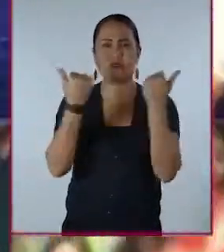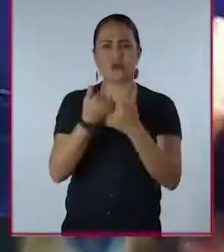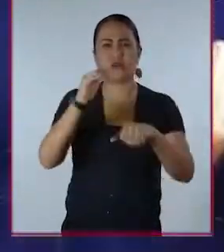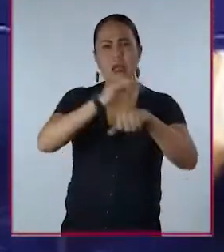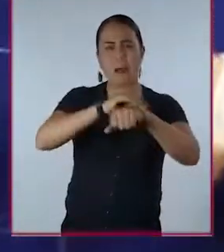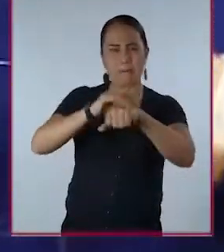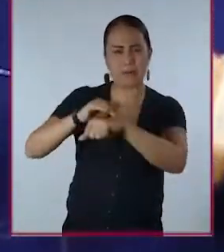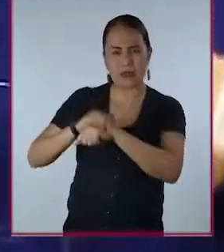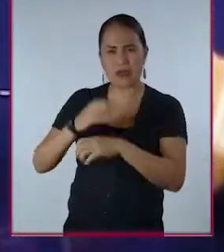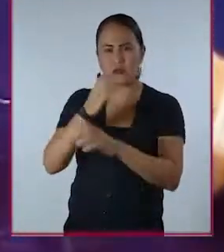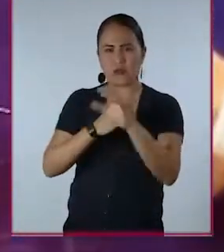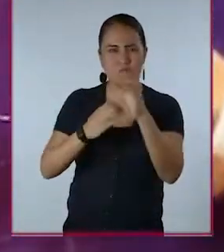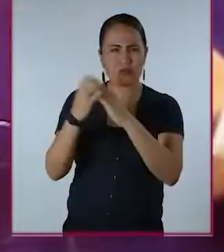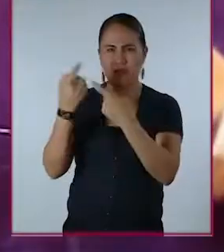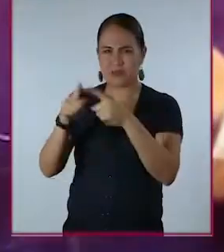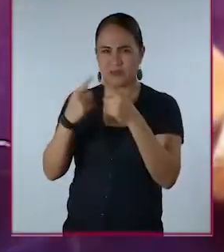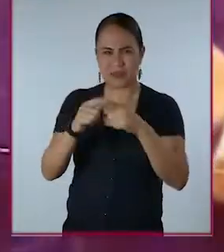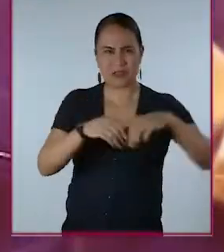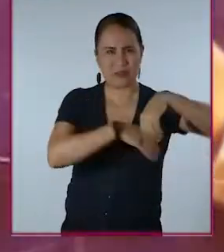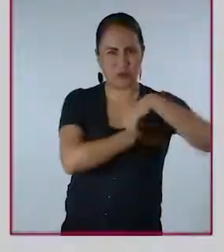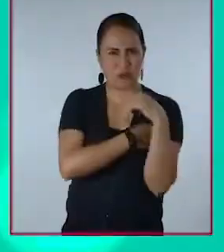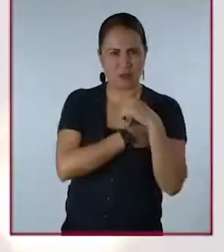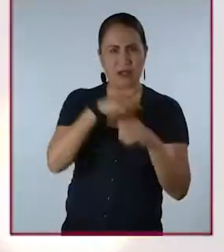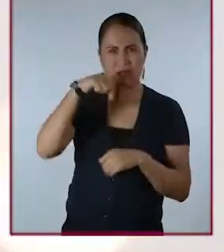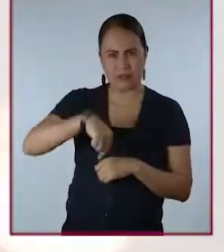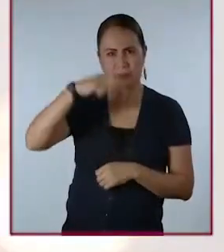Patrimonio Documental de México, AC.